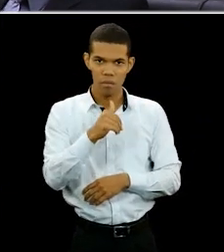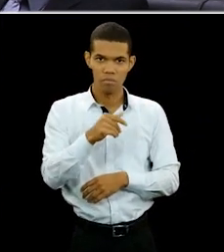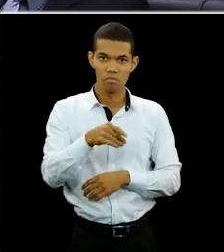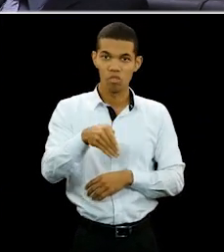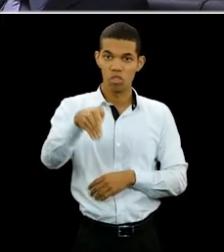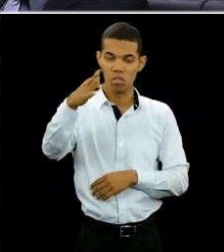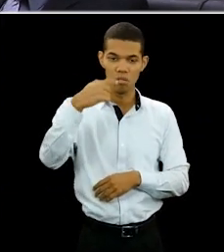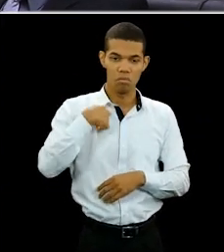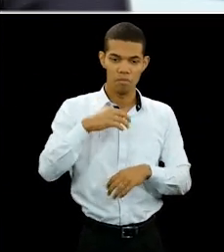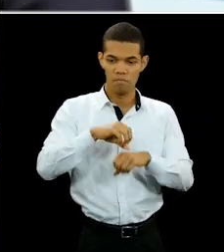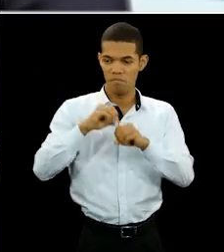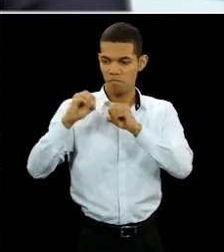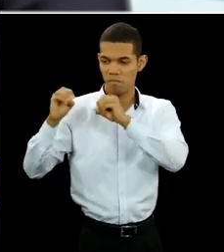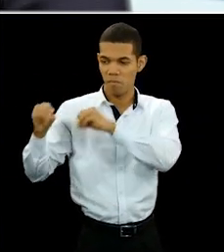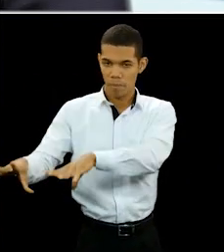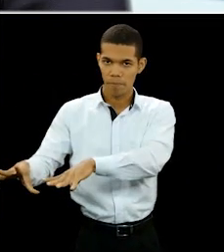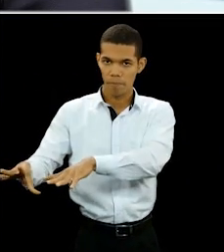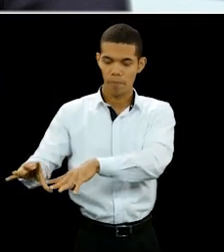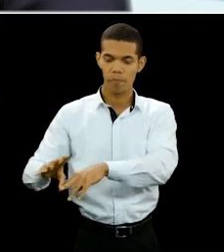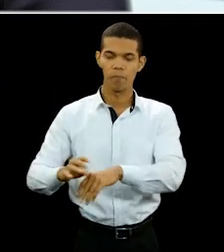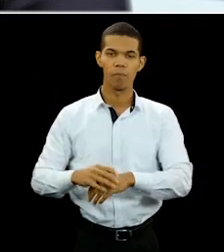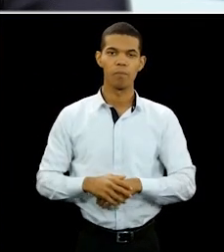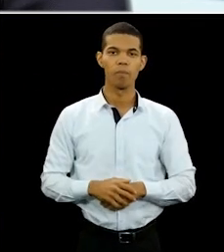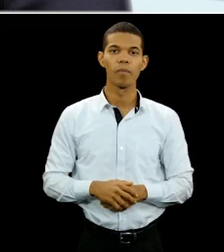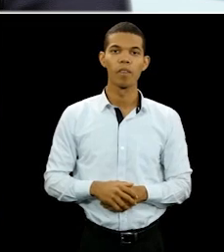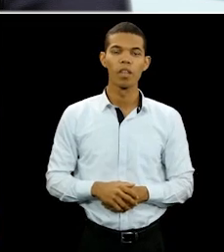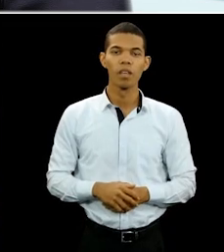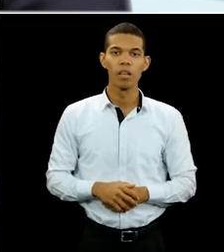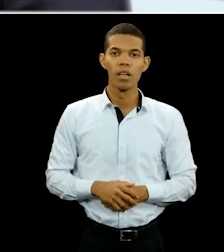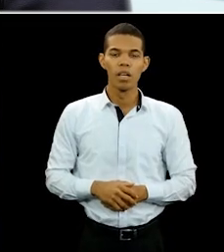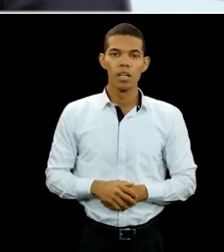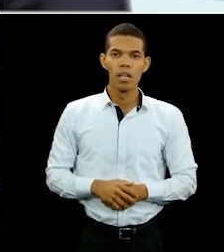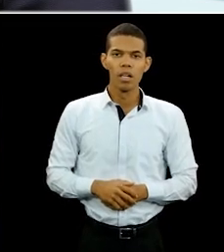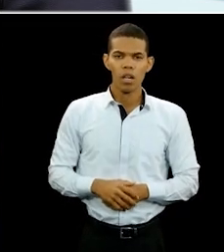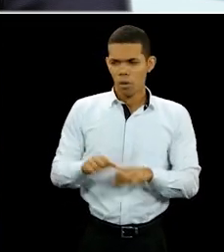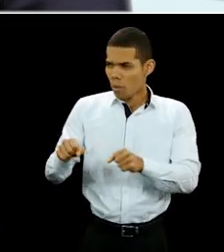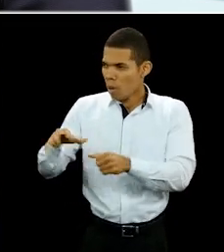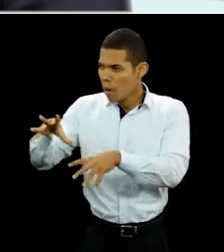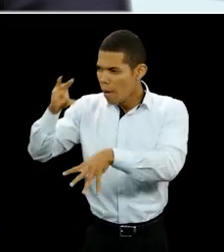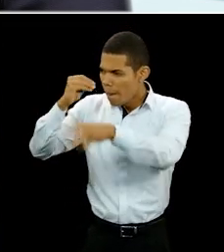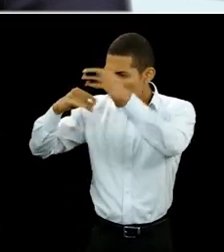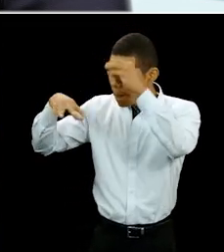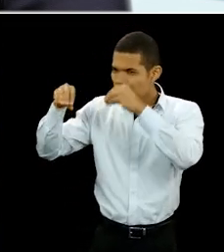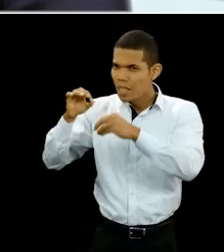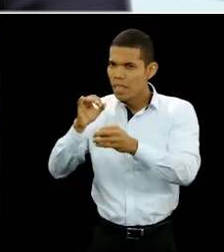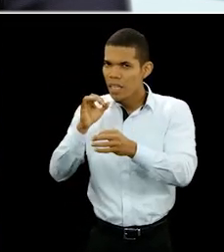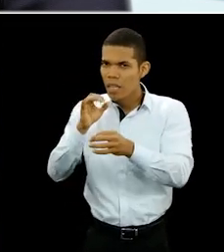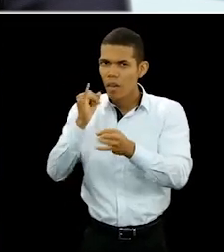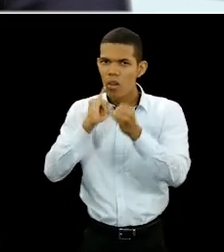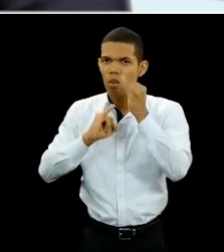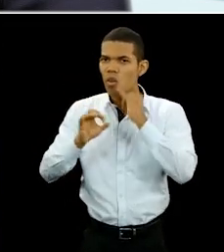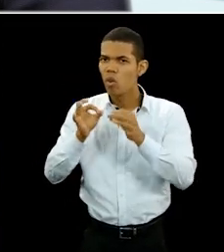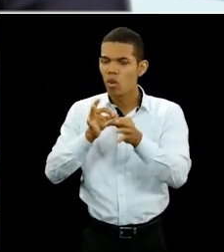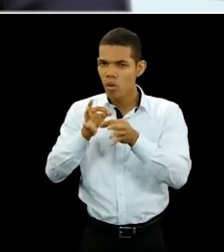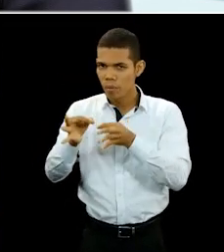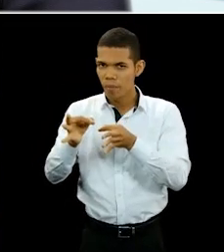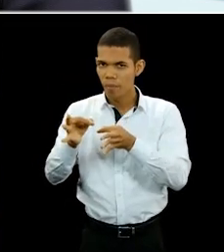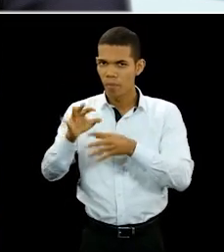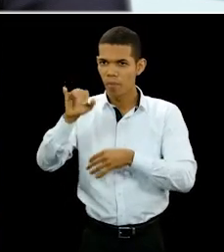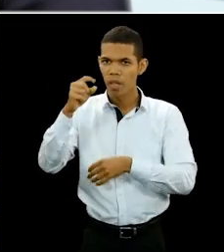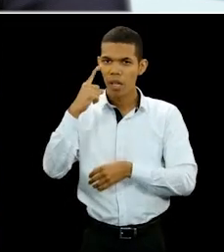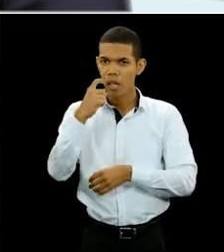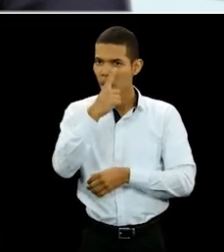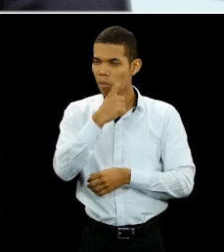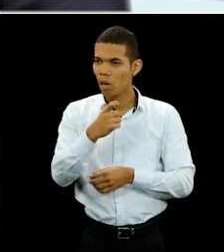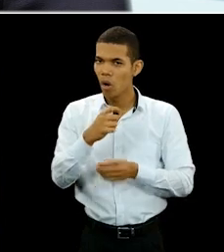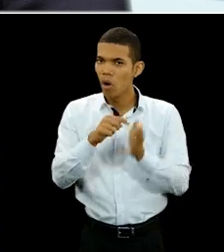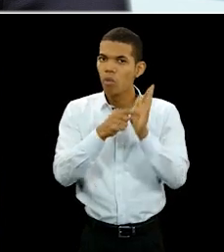abandonado doctor a pesar de uno ver a qué fondo llega el pueblo uno mira Jeremías y por una y otra parte hay mensajes de amor